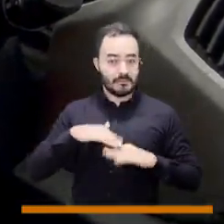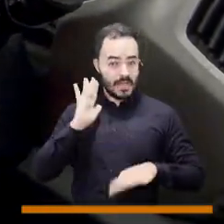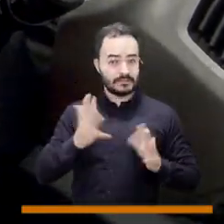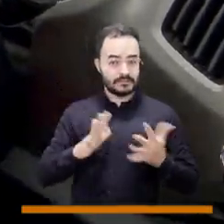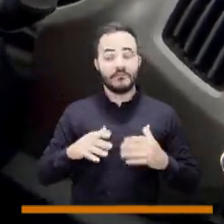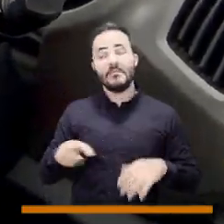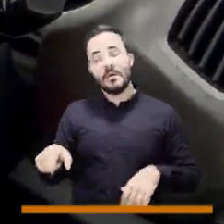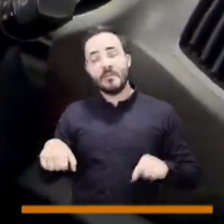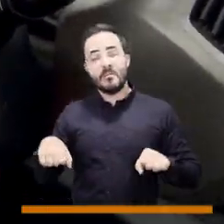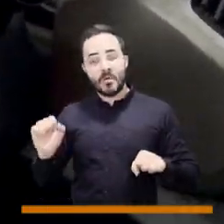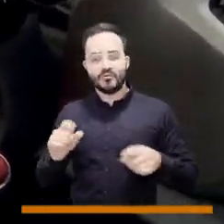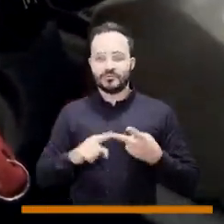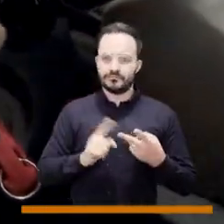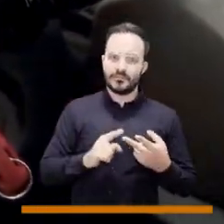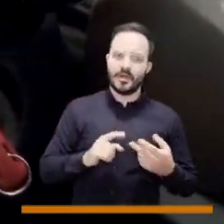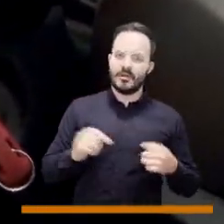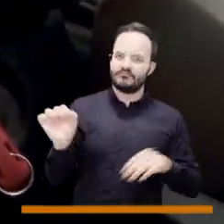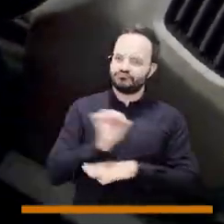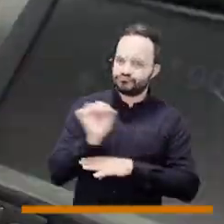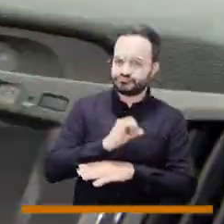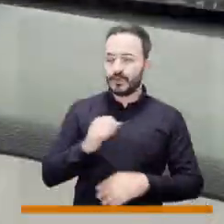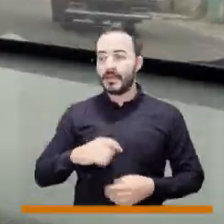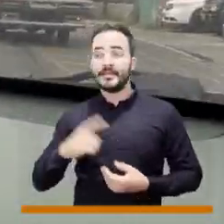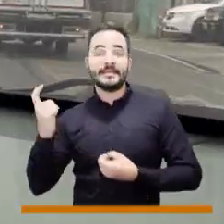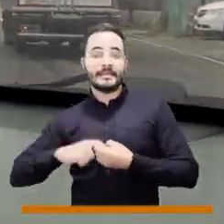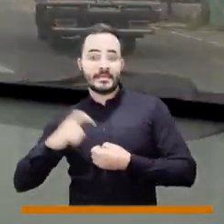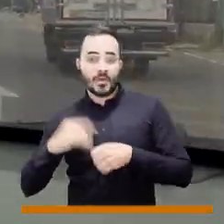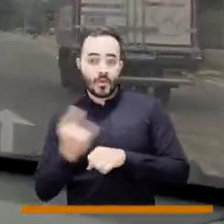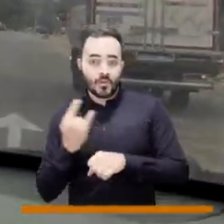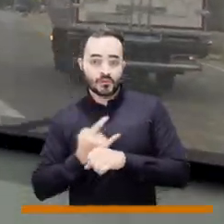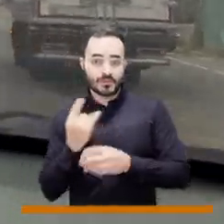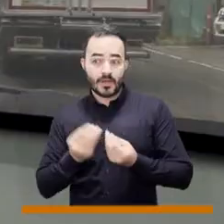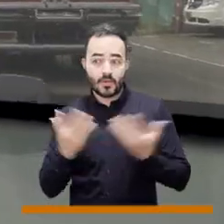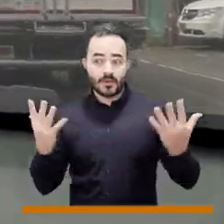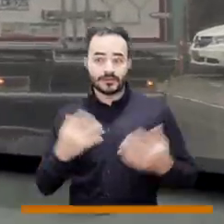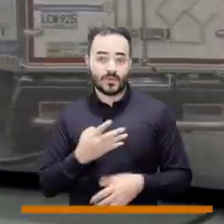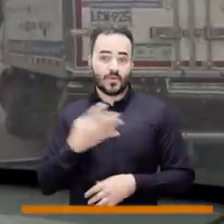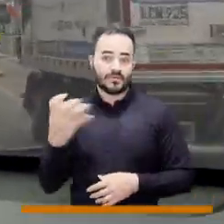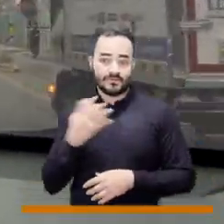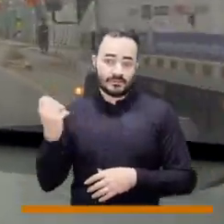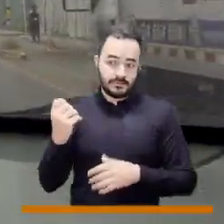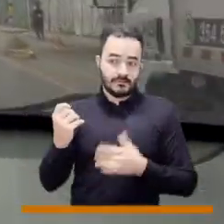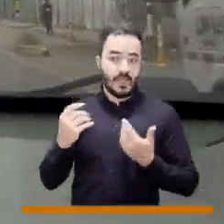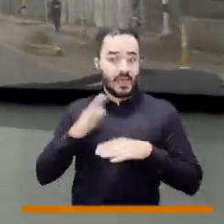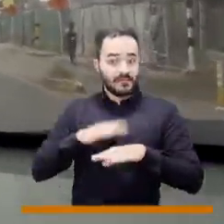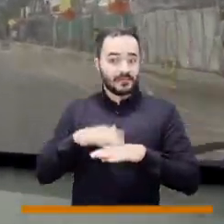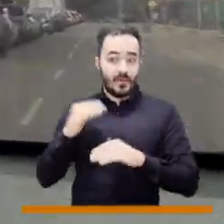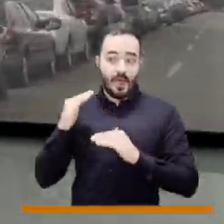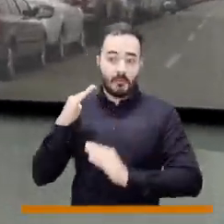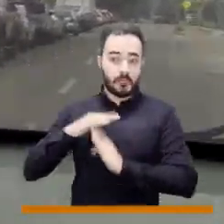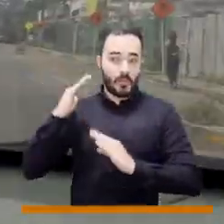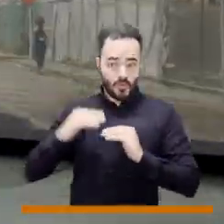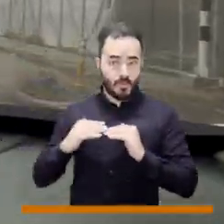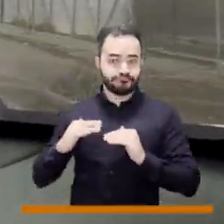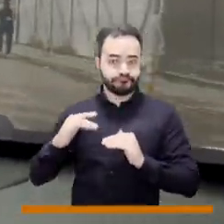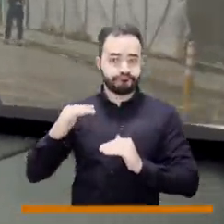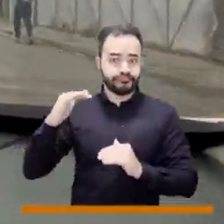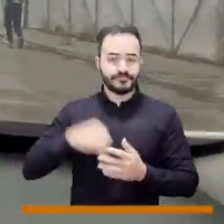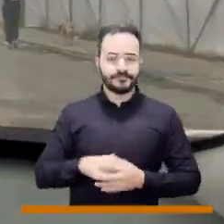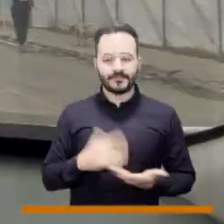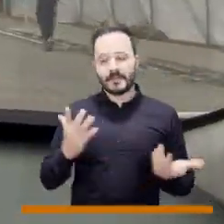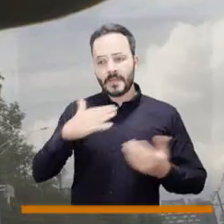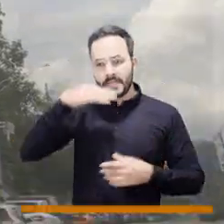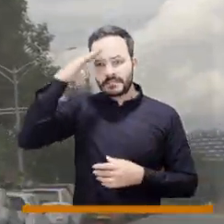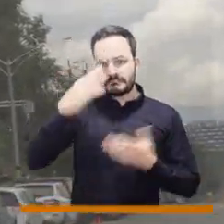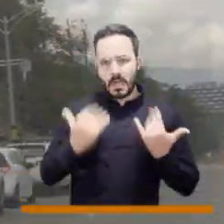inscritas a nuestra plataforma, manejamos el servicio de automóvil y de moto, y también tenemos más de 4.000 usuarias inscritas y subiendo, porque todos